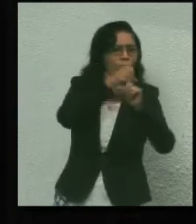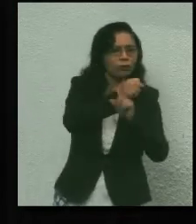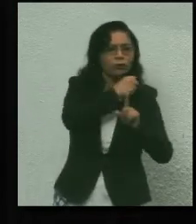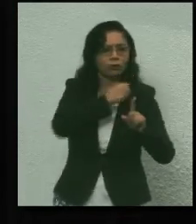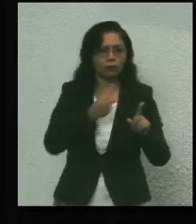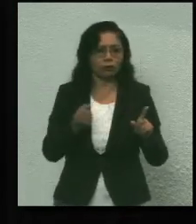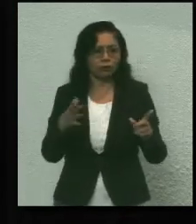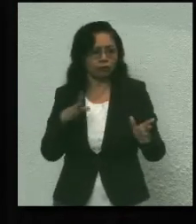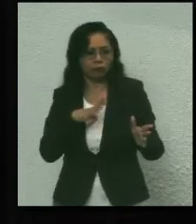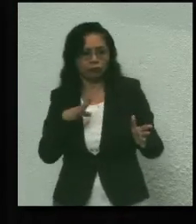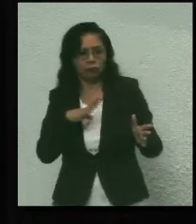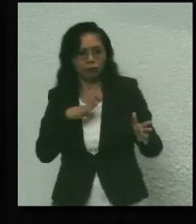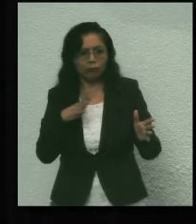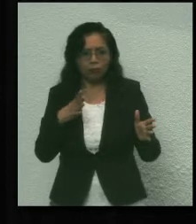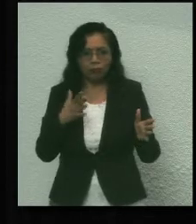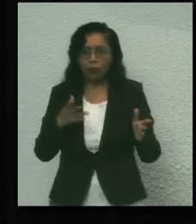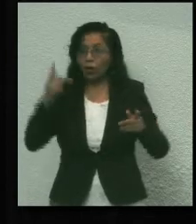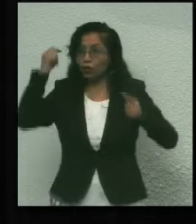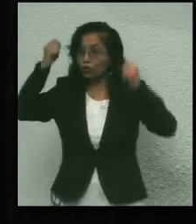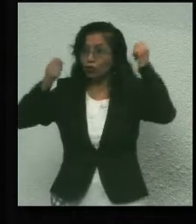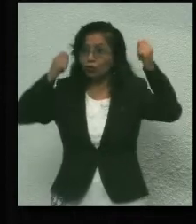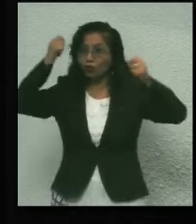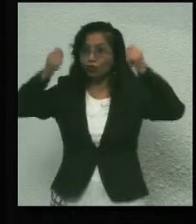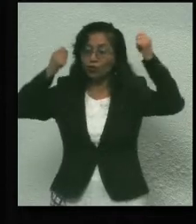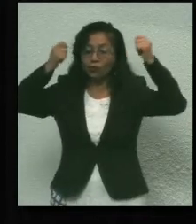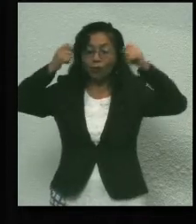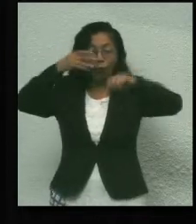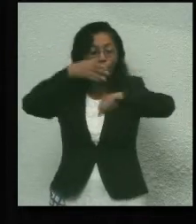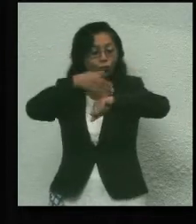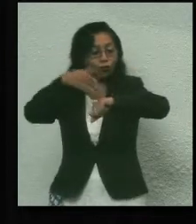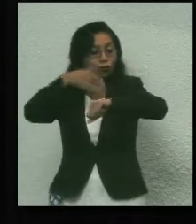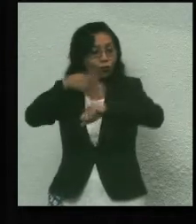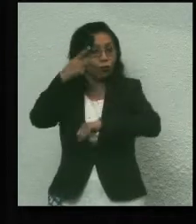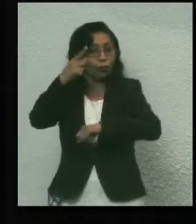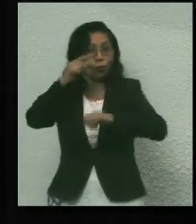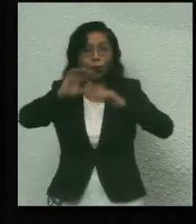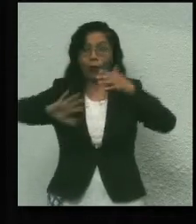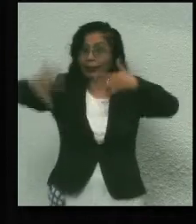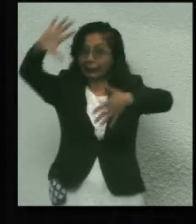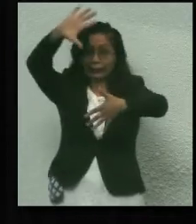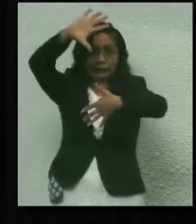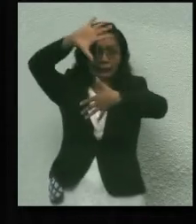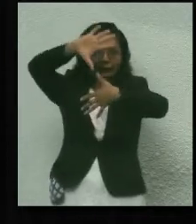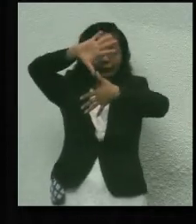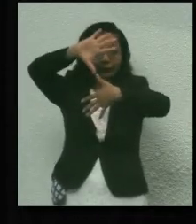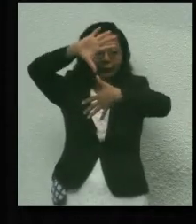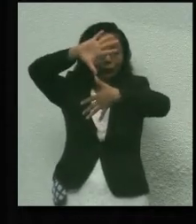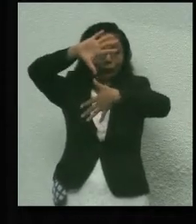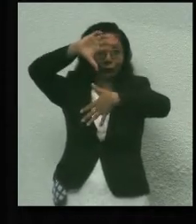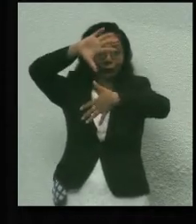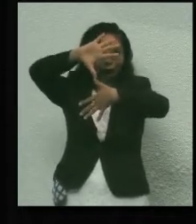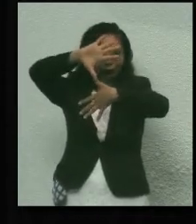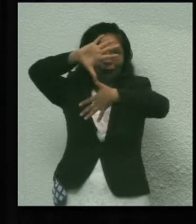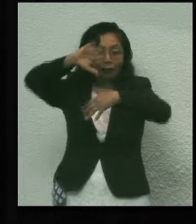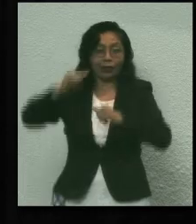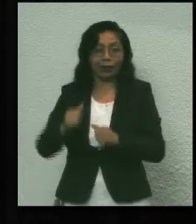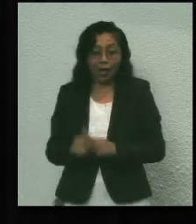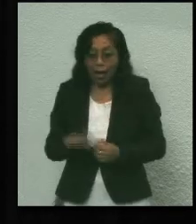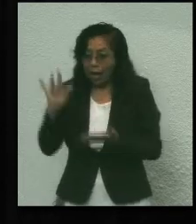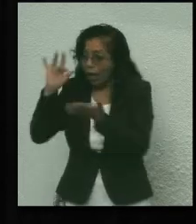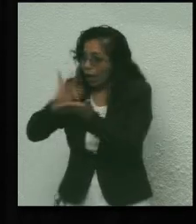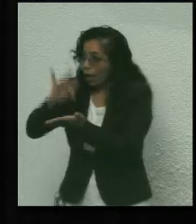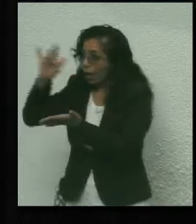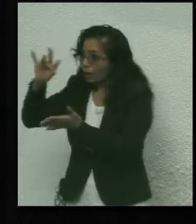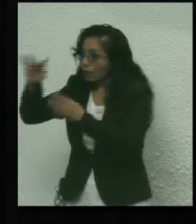y tener el destino turístico número uno de Latinoamérica. Gracias a esa cooperación